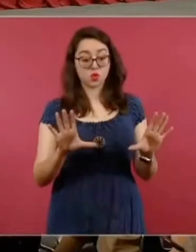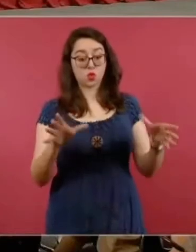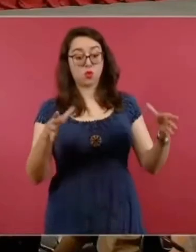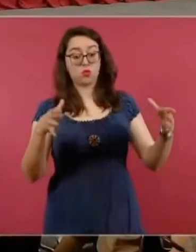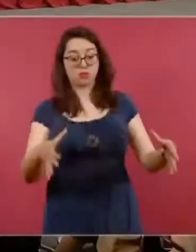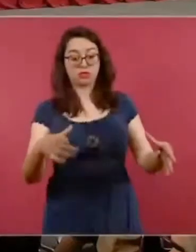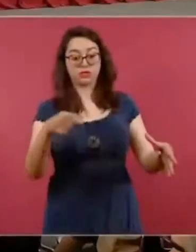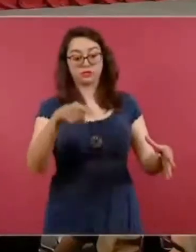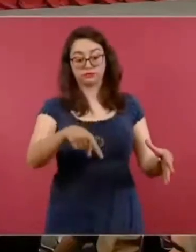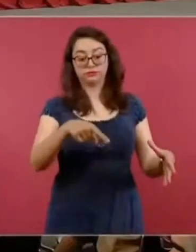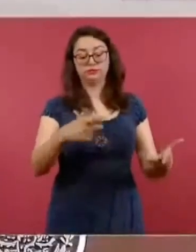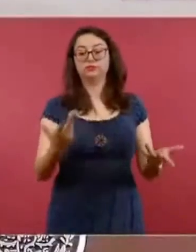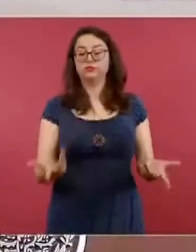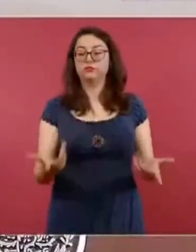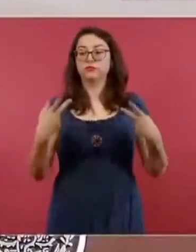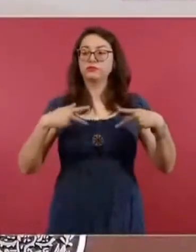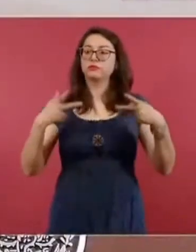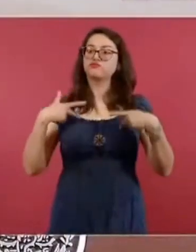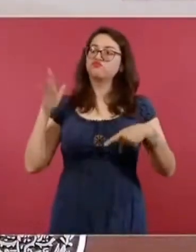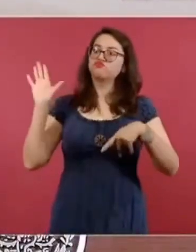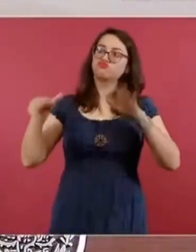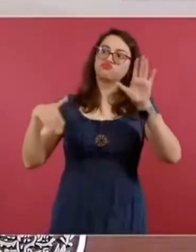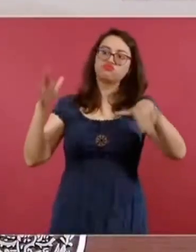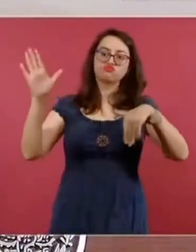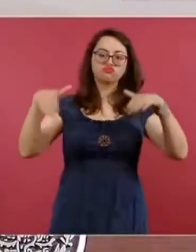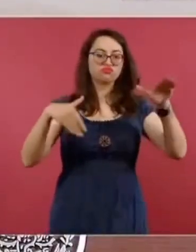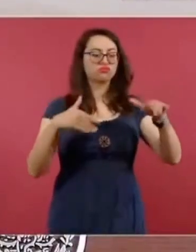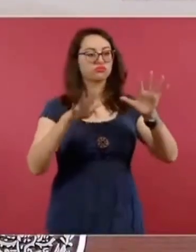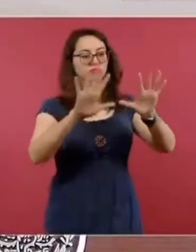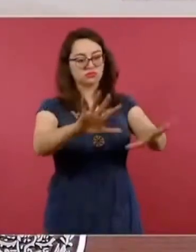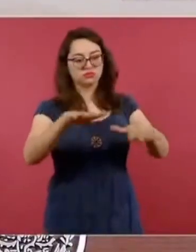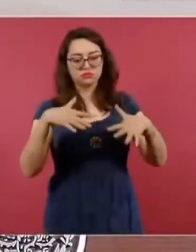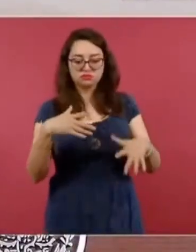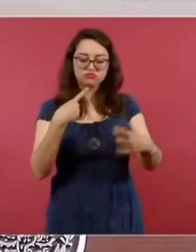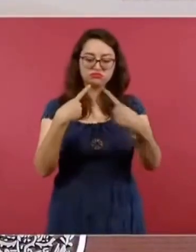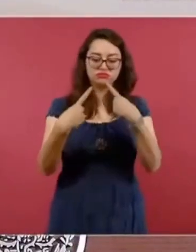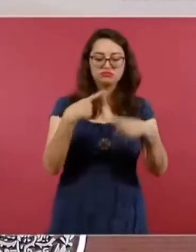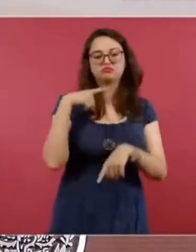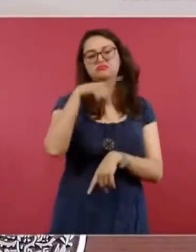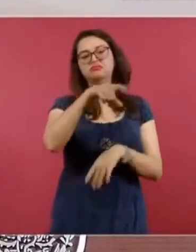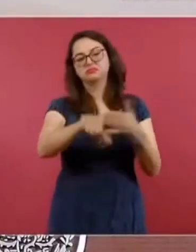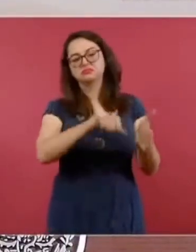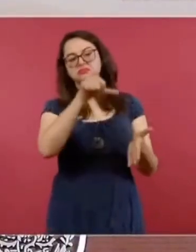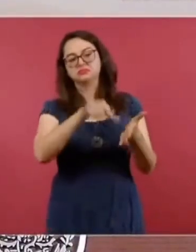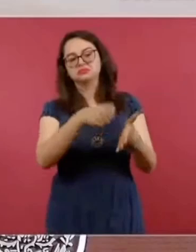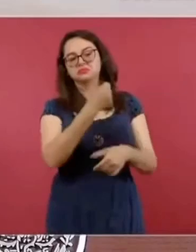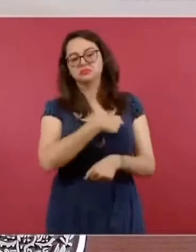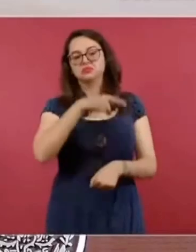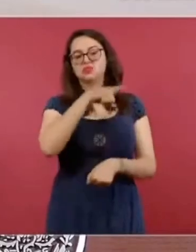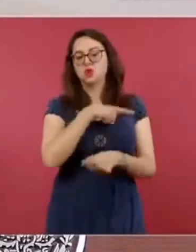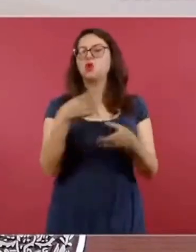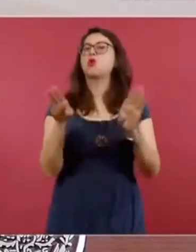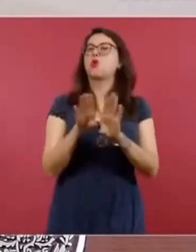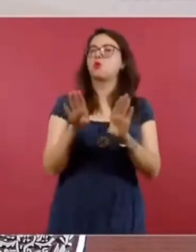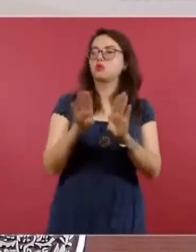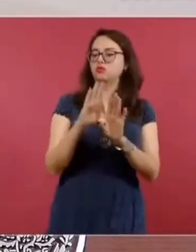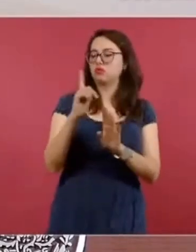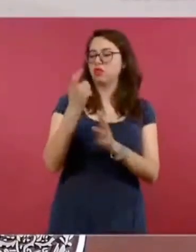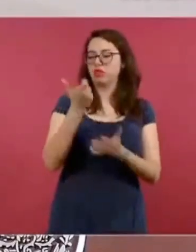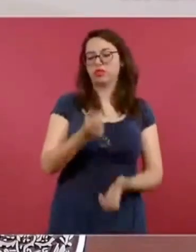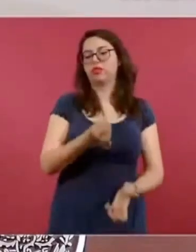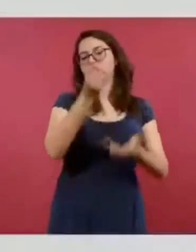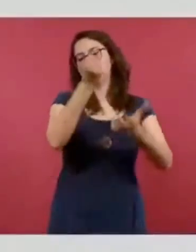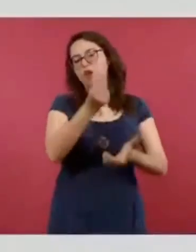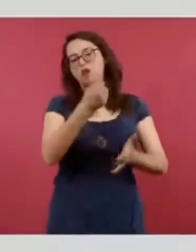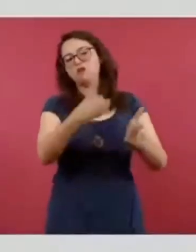A partir de asambleas se crean los comités de la Clínica Es Nuestra, conocidos ahora como COSABIS, integrados por un presidente, un